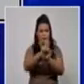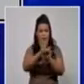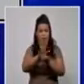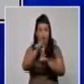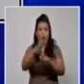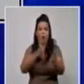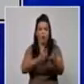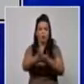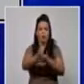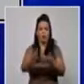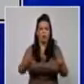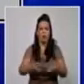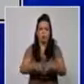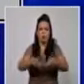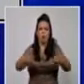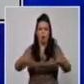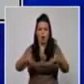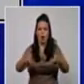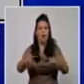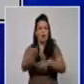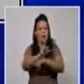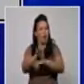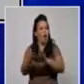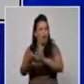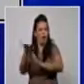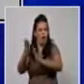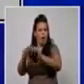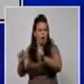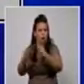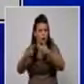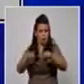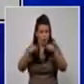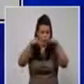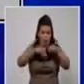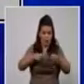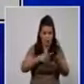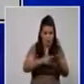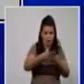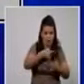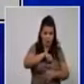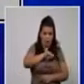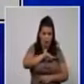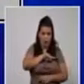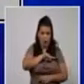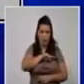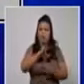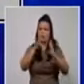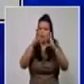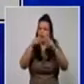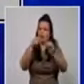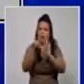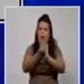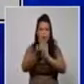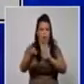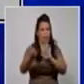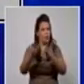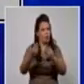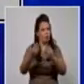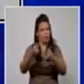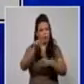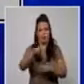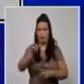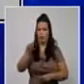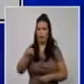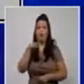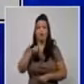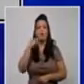altas, pero esta última semana el crecimiento fue mayor. Un análisis que se hace en comparación con